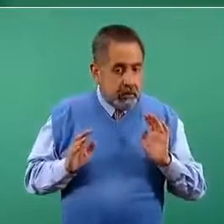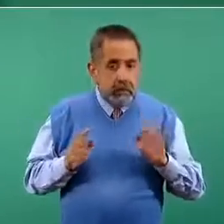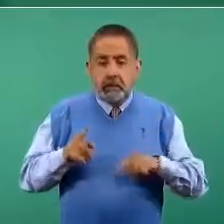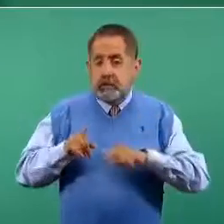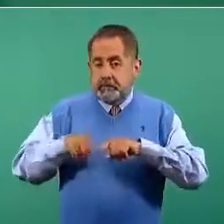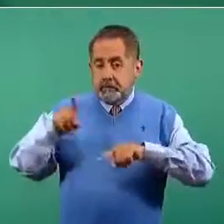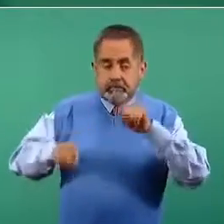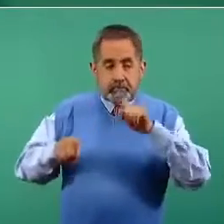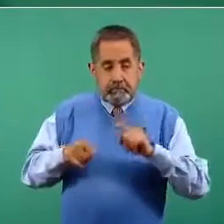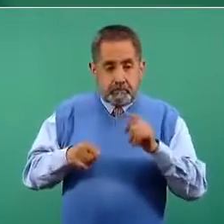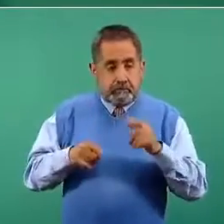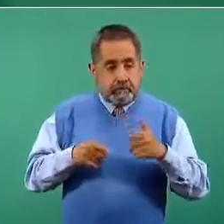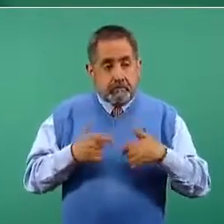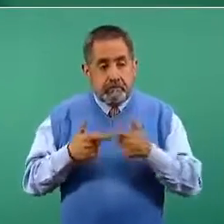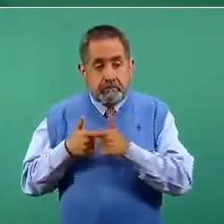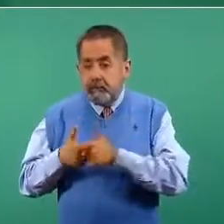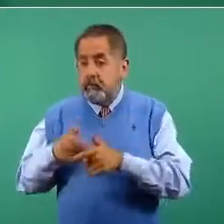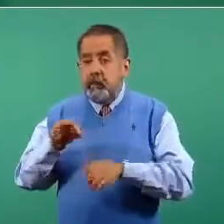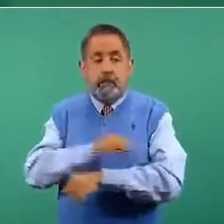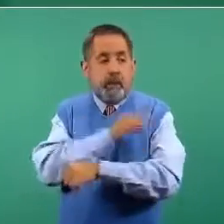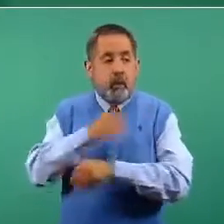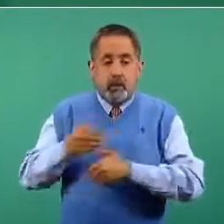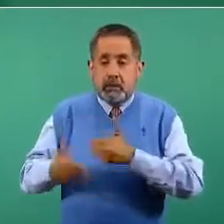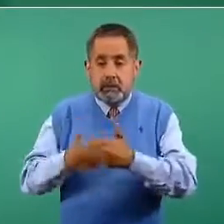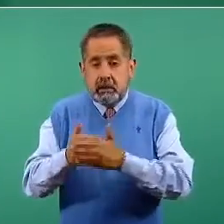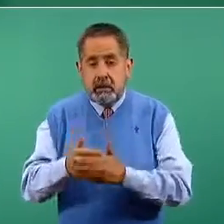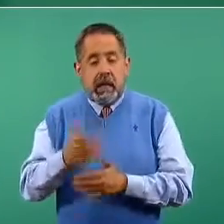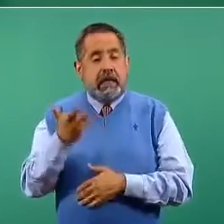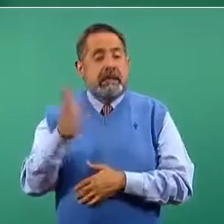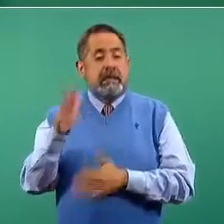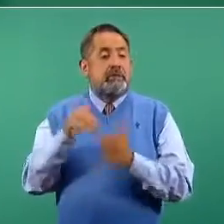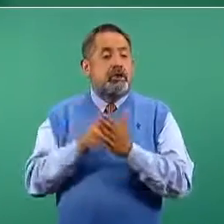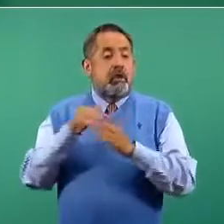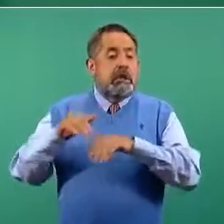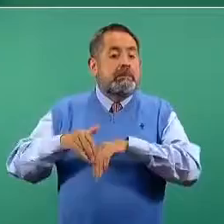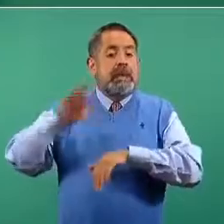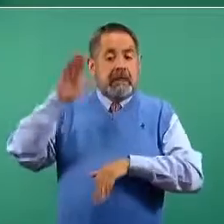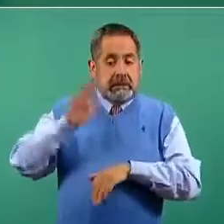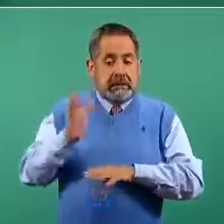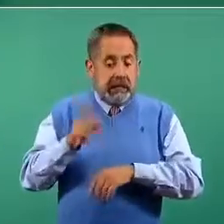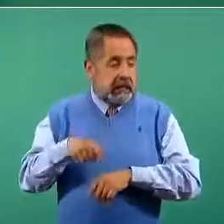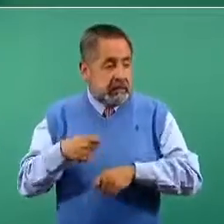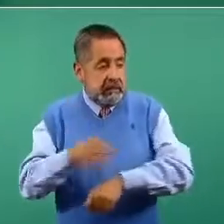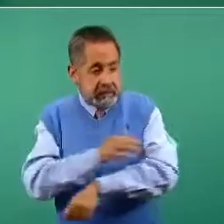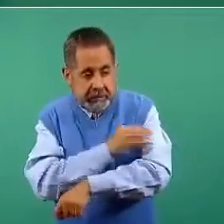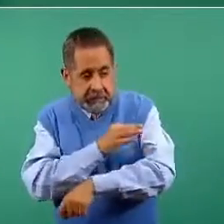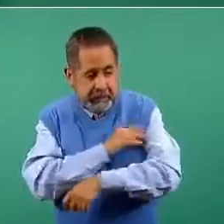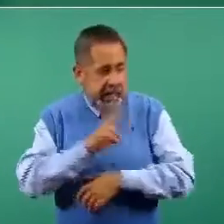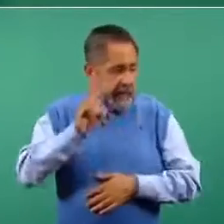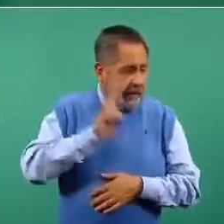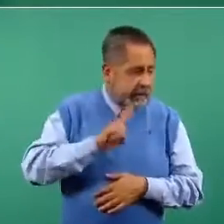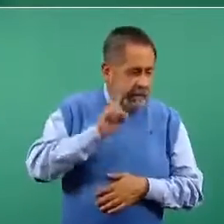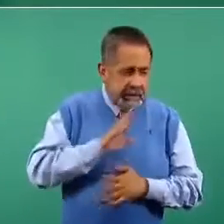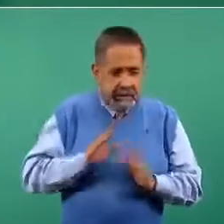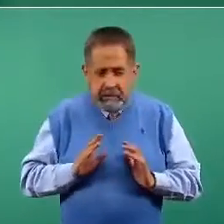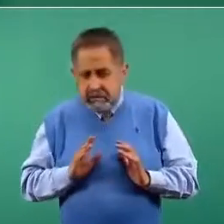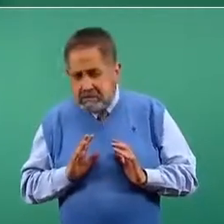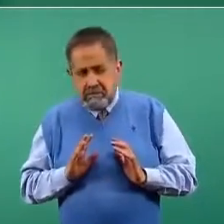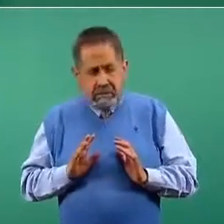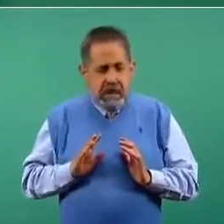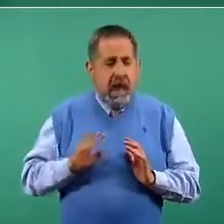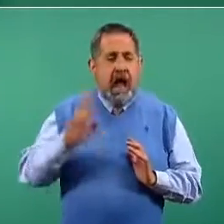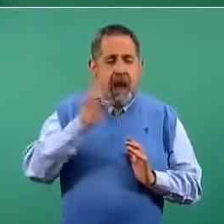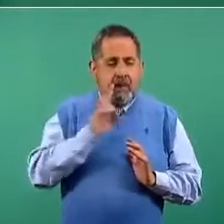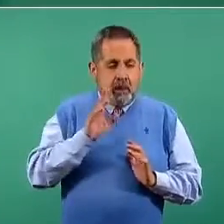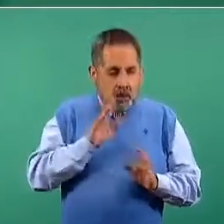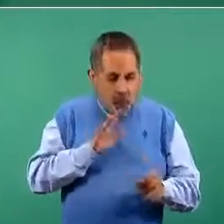conforme siga avanzando el programa de vacunación, que ya lleva más de 10 millones de dosis aplicadas, tomaremos la decisión de cuál es